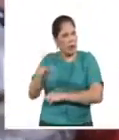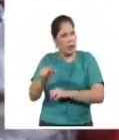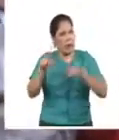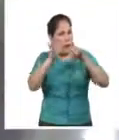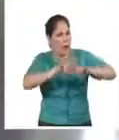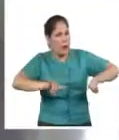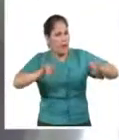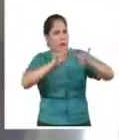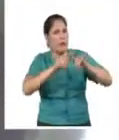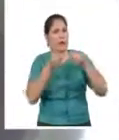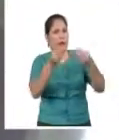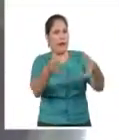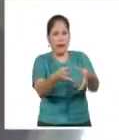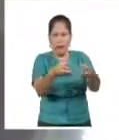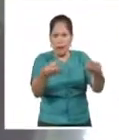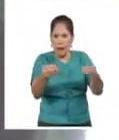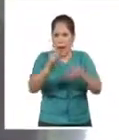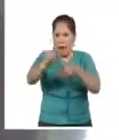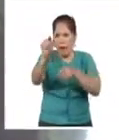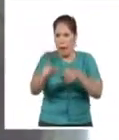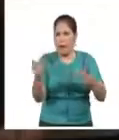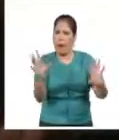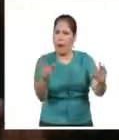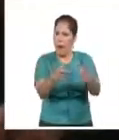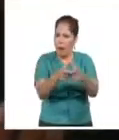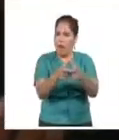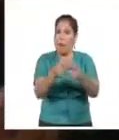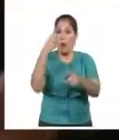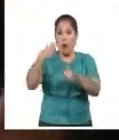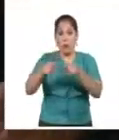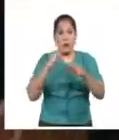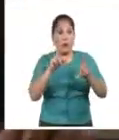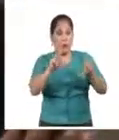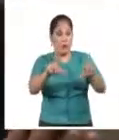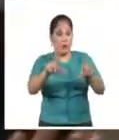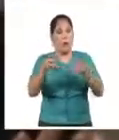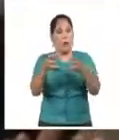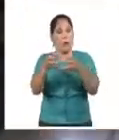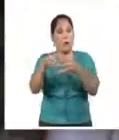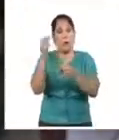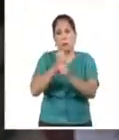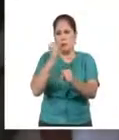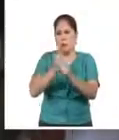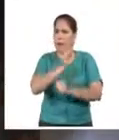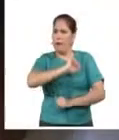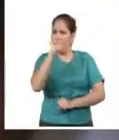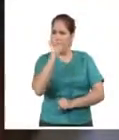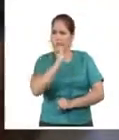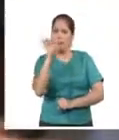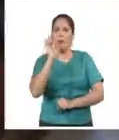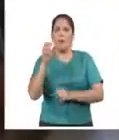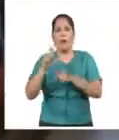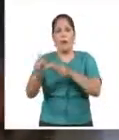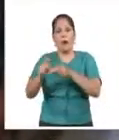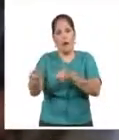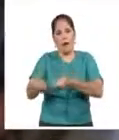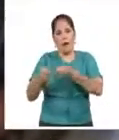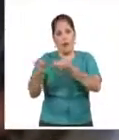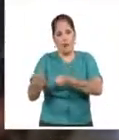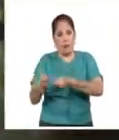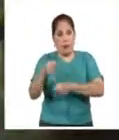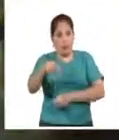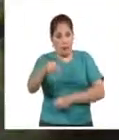montañas, así como la ocasión sirvió para reconocer aquellos colectivos que se destacan en esta actividad. El próximo